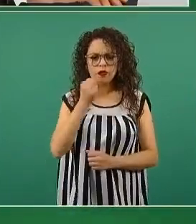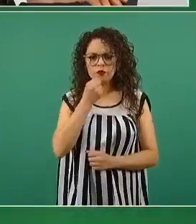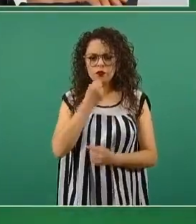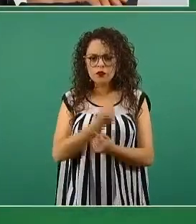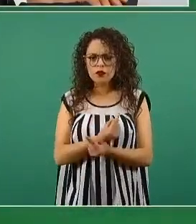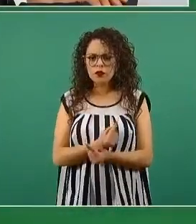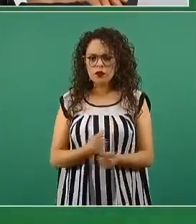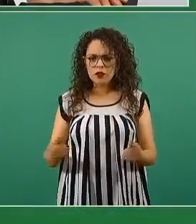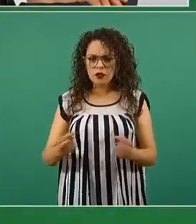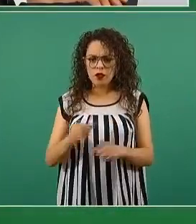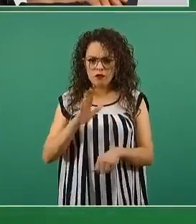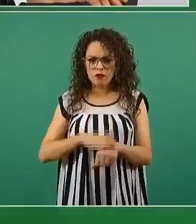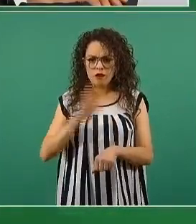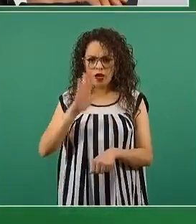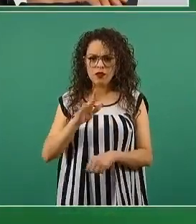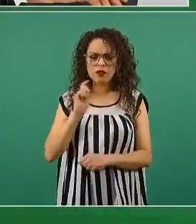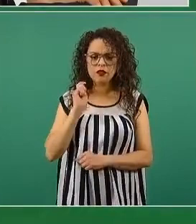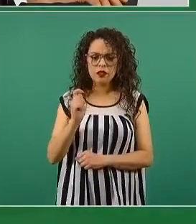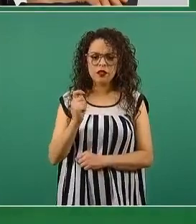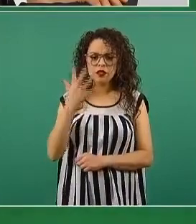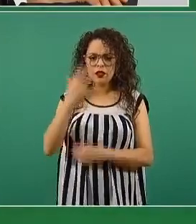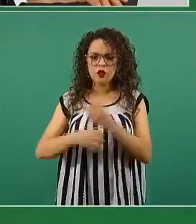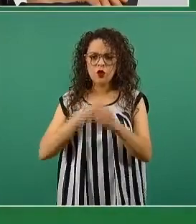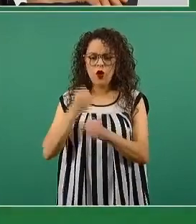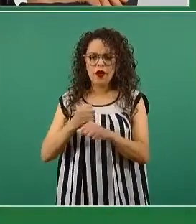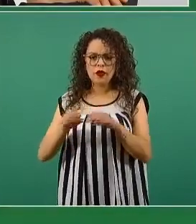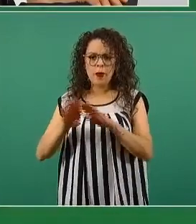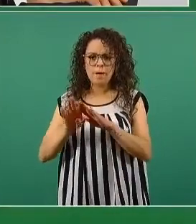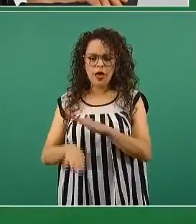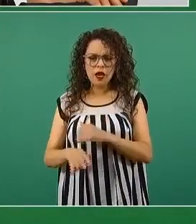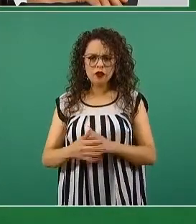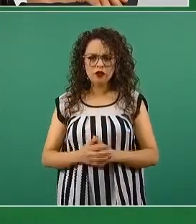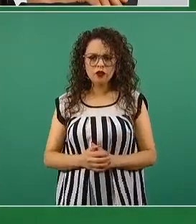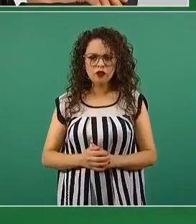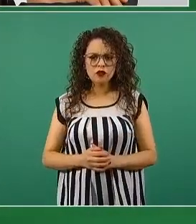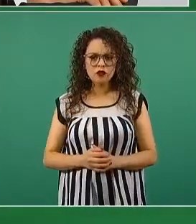los niños menores de 5 años a 9